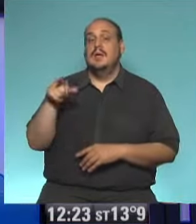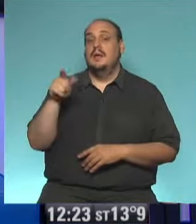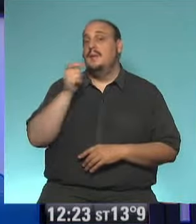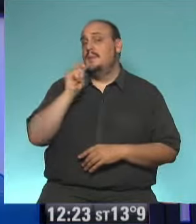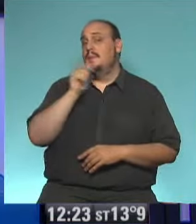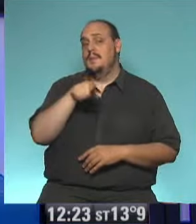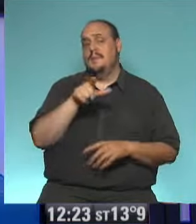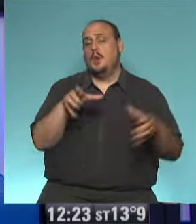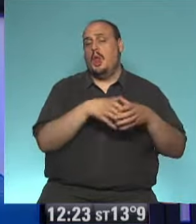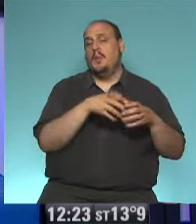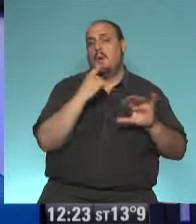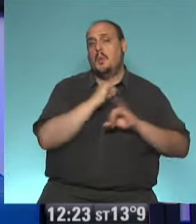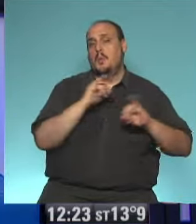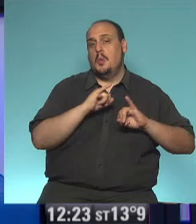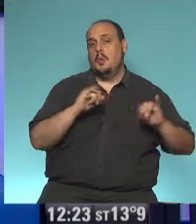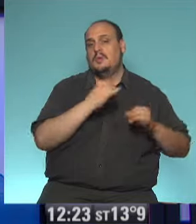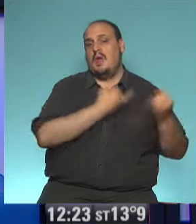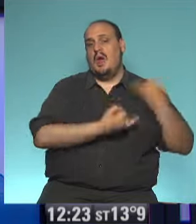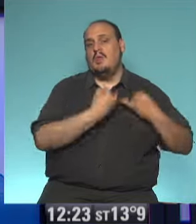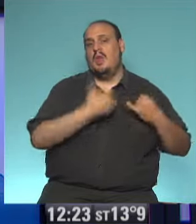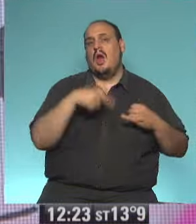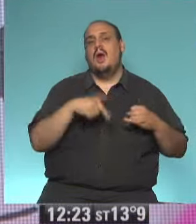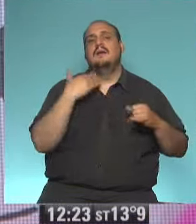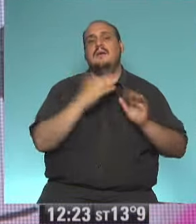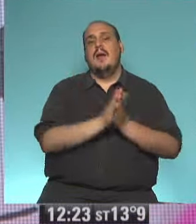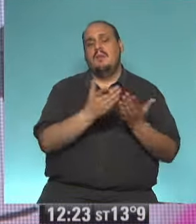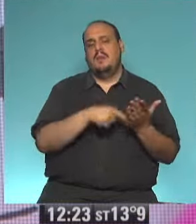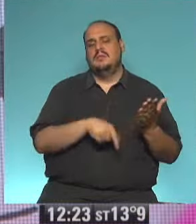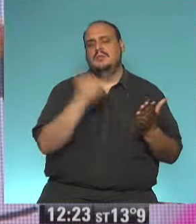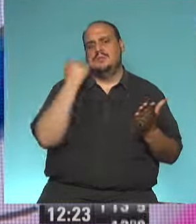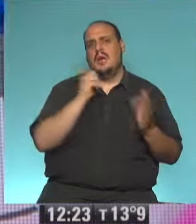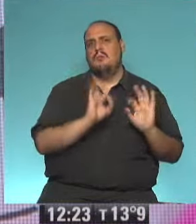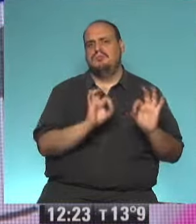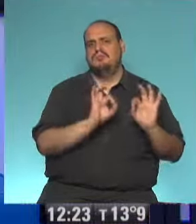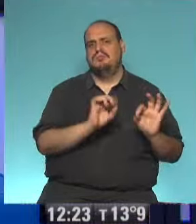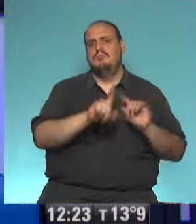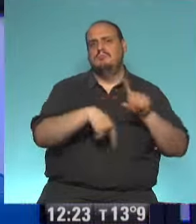las chicas de publicidad me están haciendo el comentario que tienen lista la carpeta. Mañana te mandan